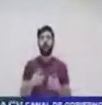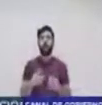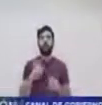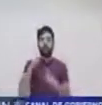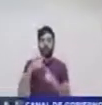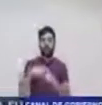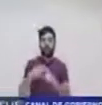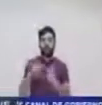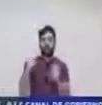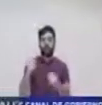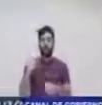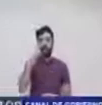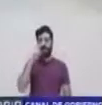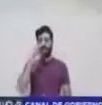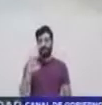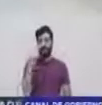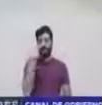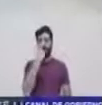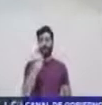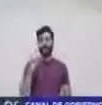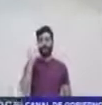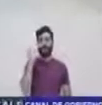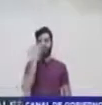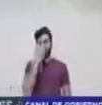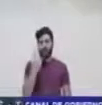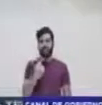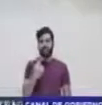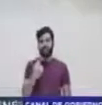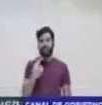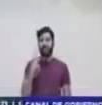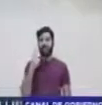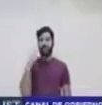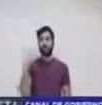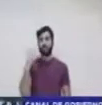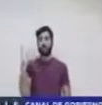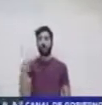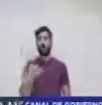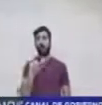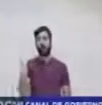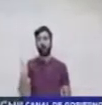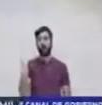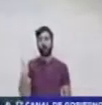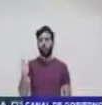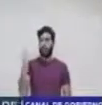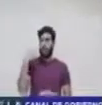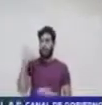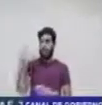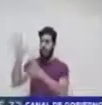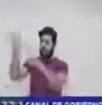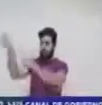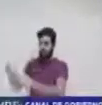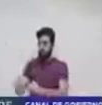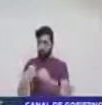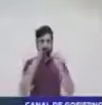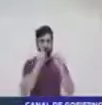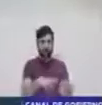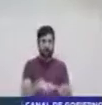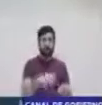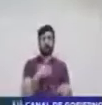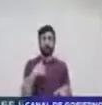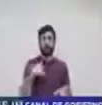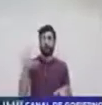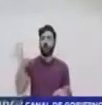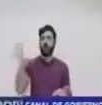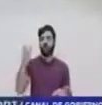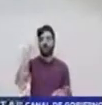que cuando hacen una tesis para graduarse, ¿verdad?, en la universidad, se apropian de los pensamientos de otras personas, y